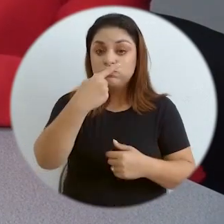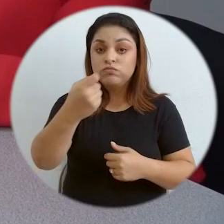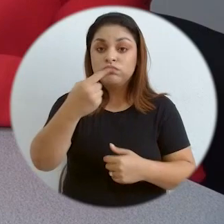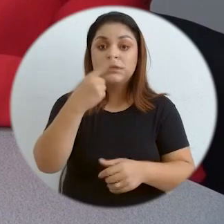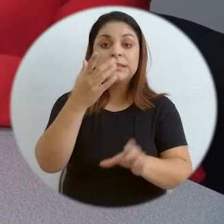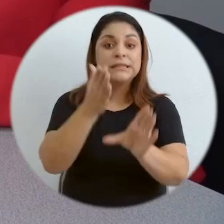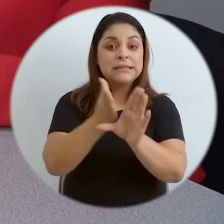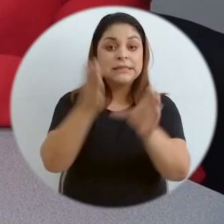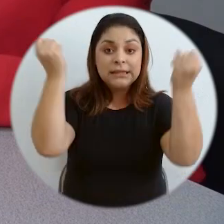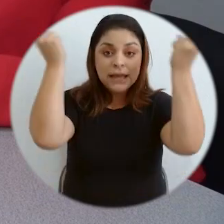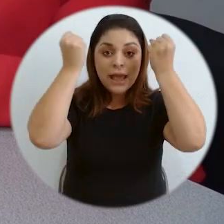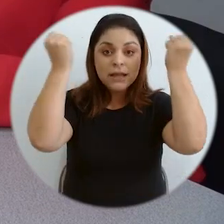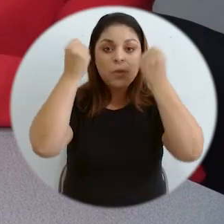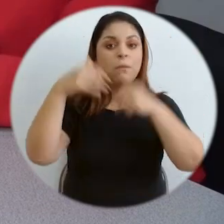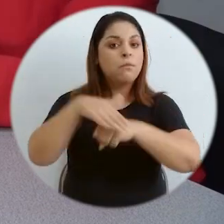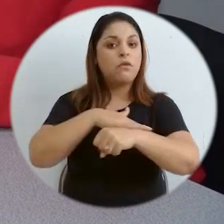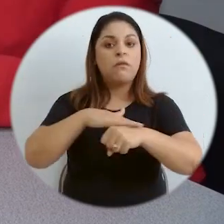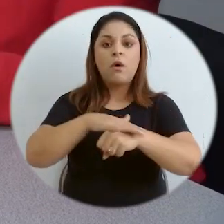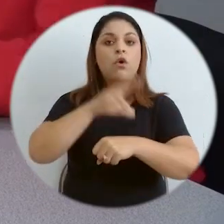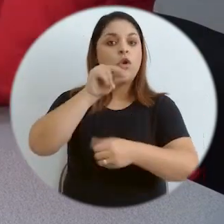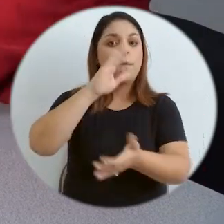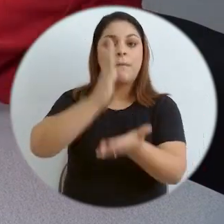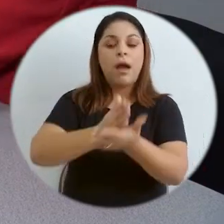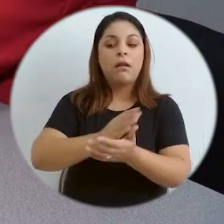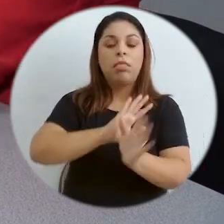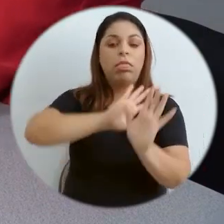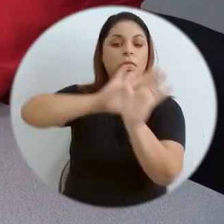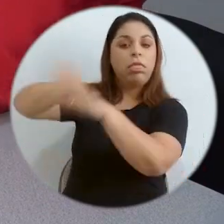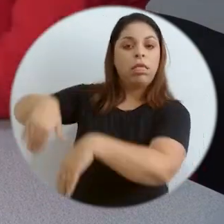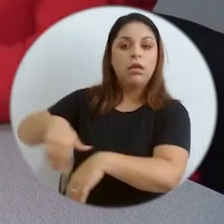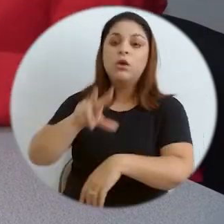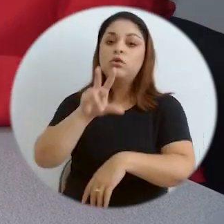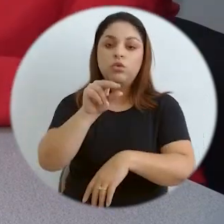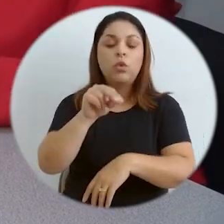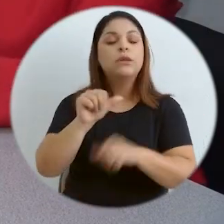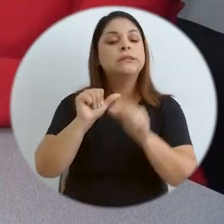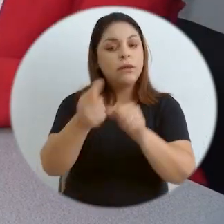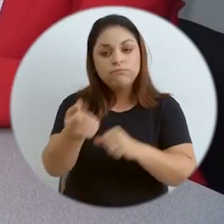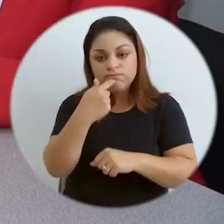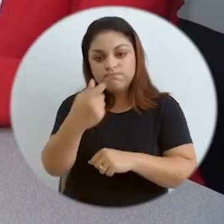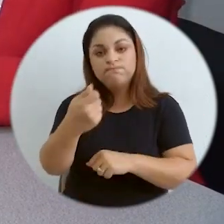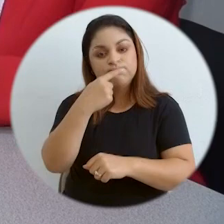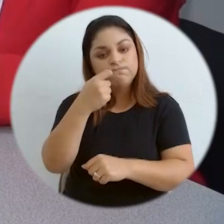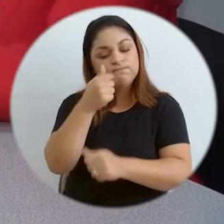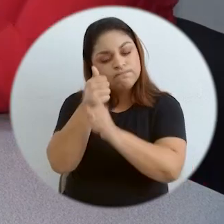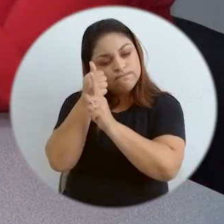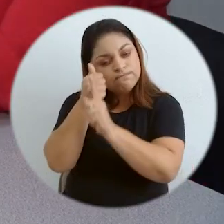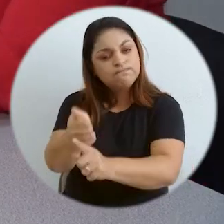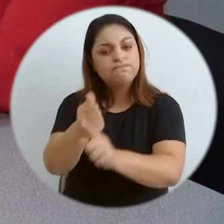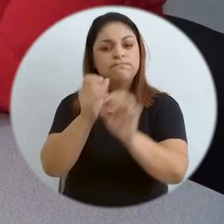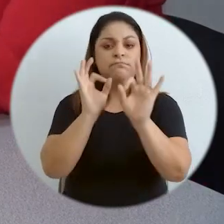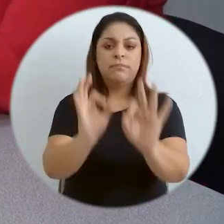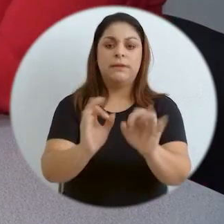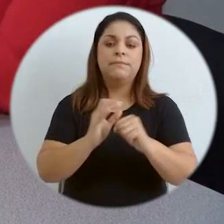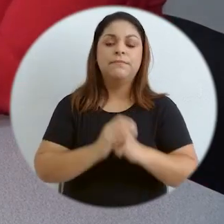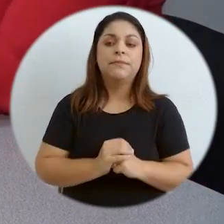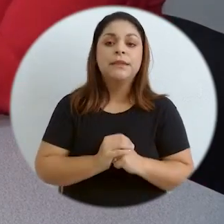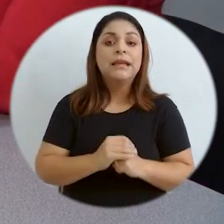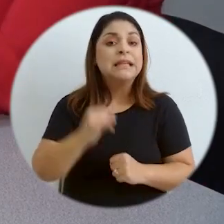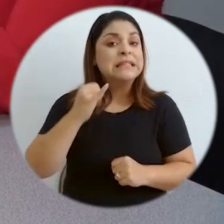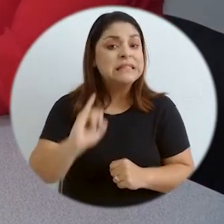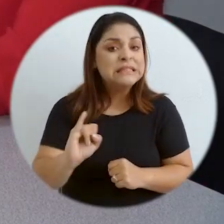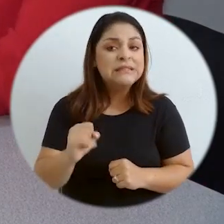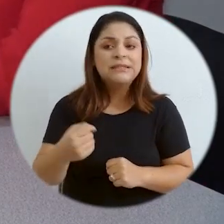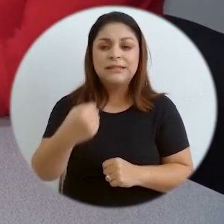tratamiento psiquiátrico, por favor, no lo abandone. Siga el tratamiento al pie de la letra. Si hay un tratamiento que